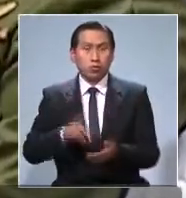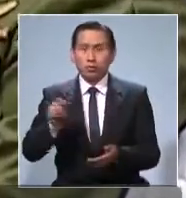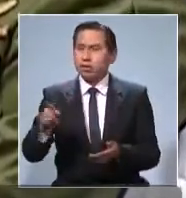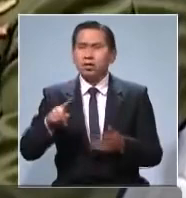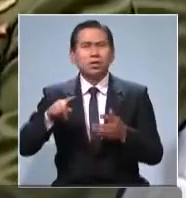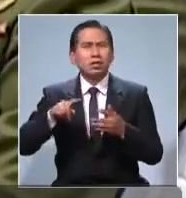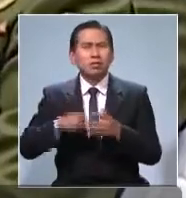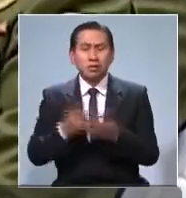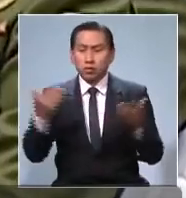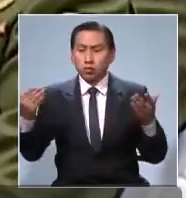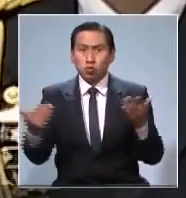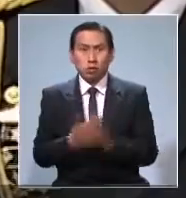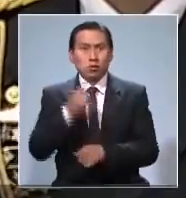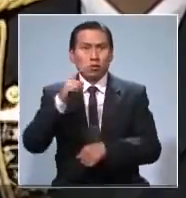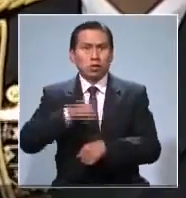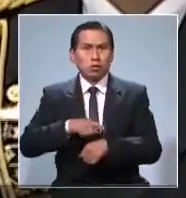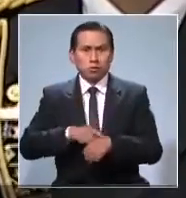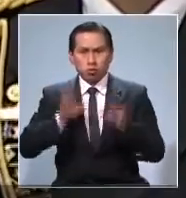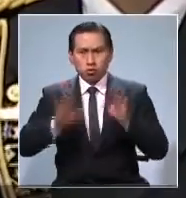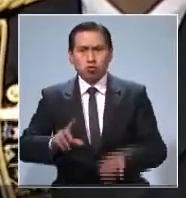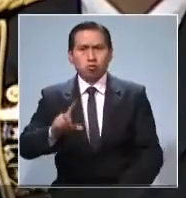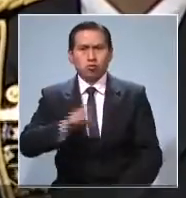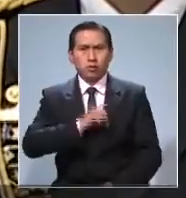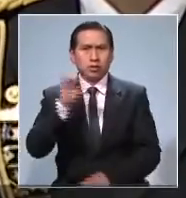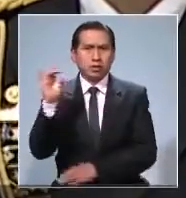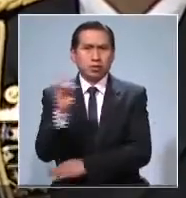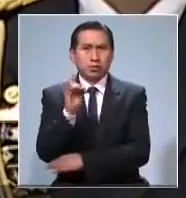comienza un nuevo ciclo de nuestra Policía Boliviana.